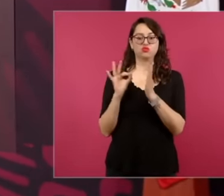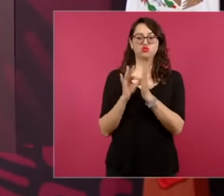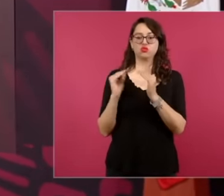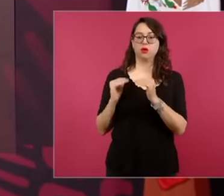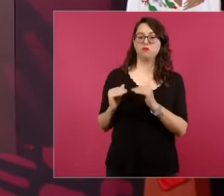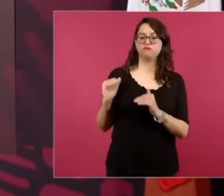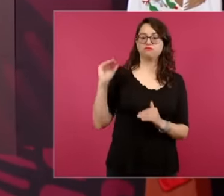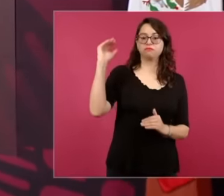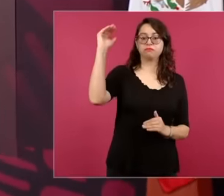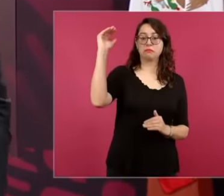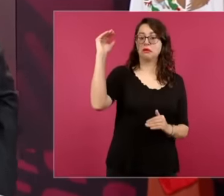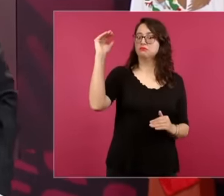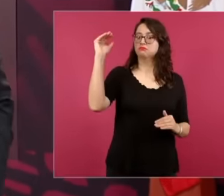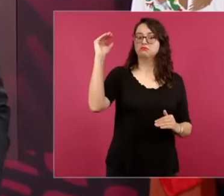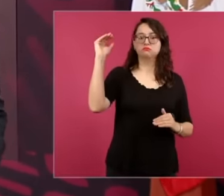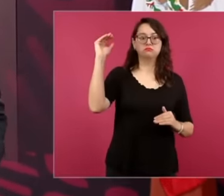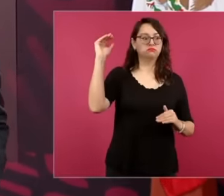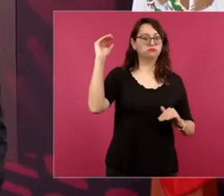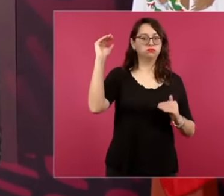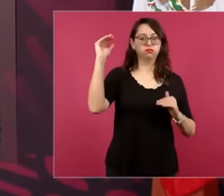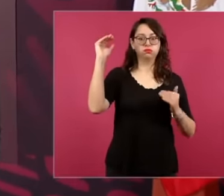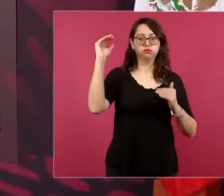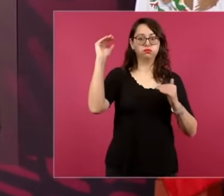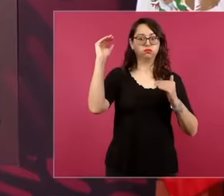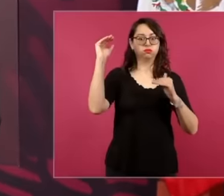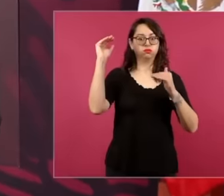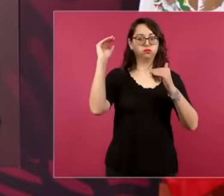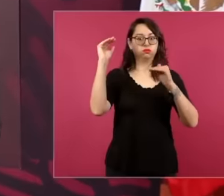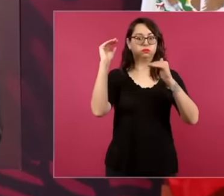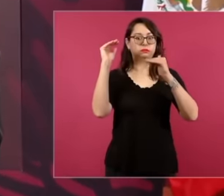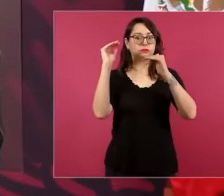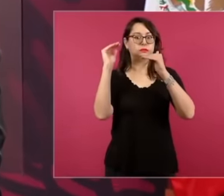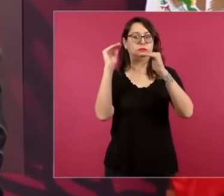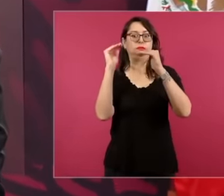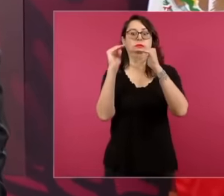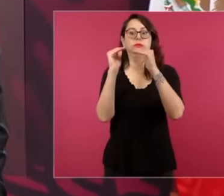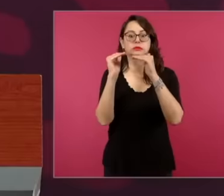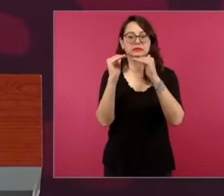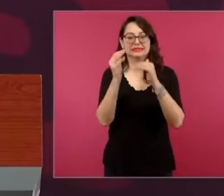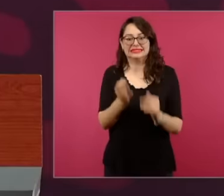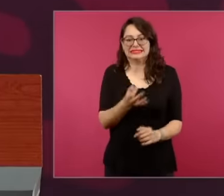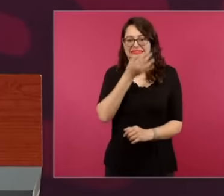y al final gané con 3 puntos,